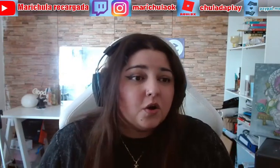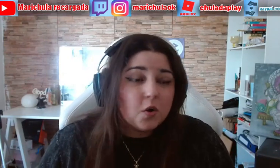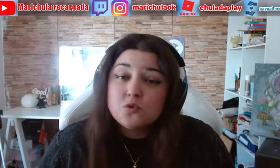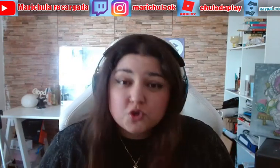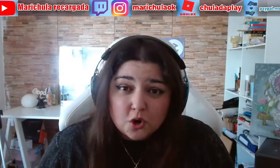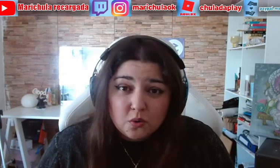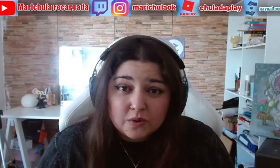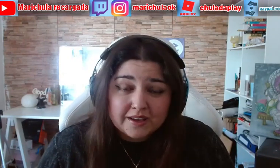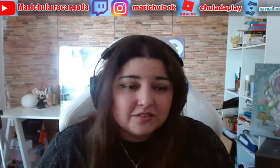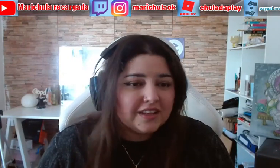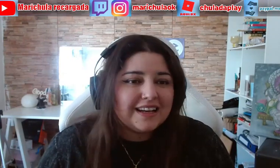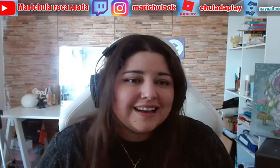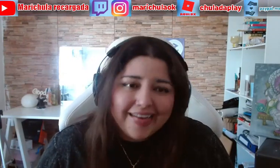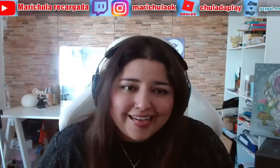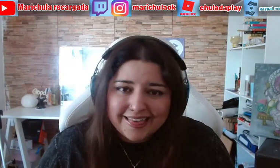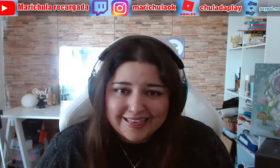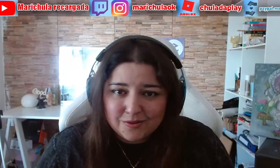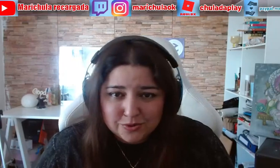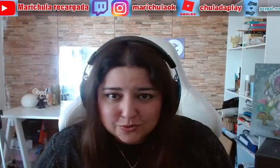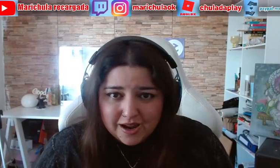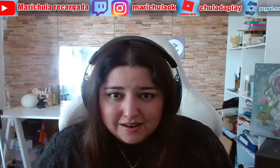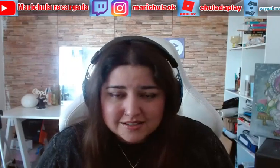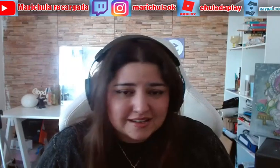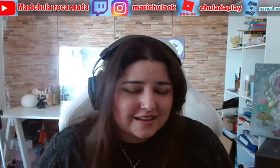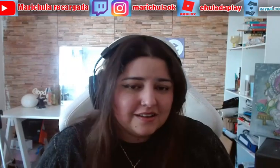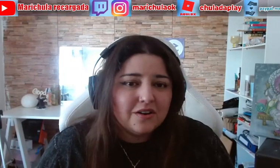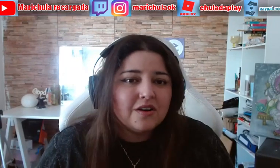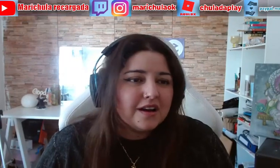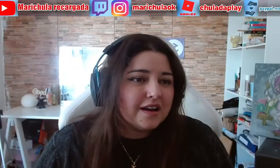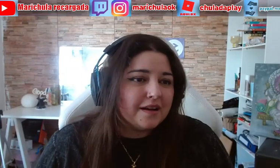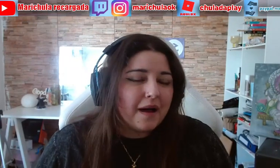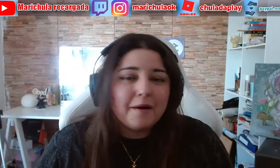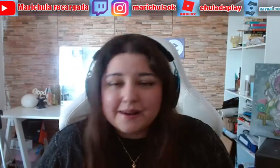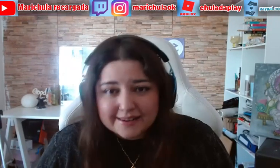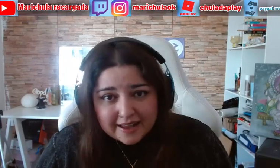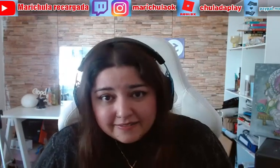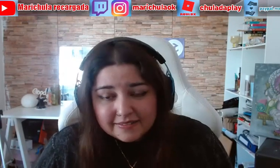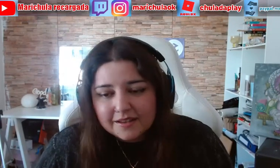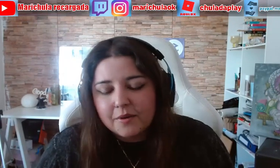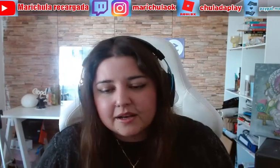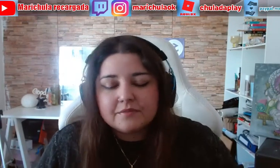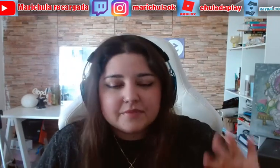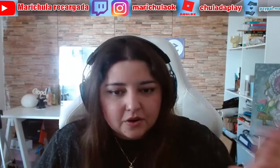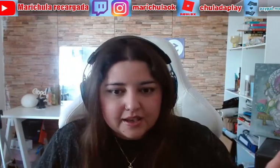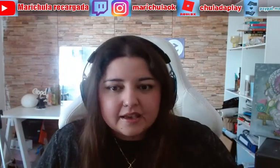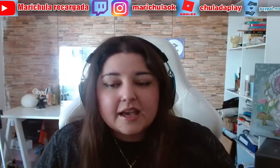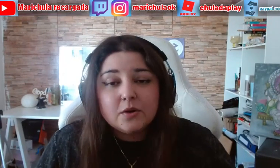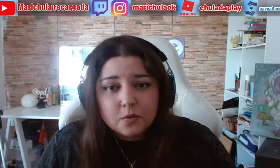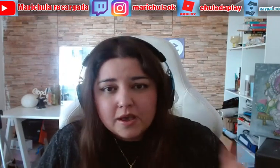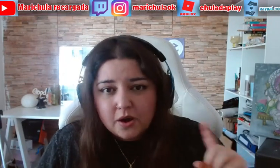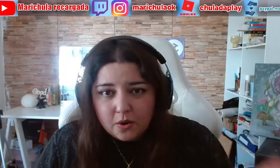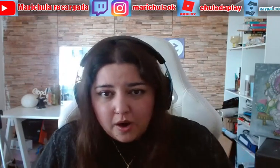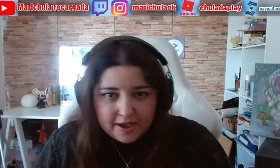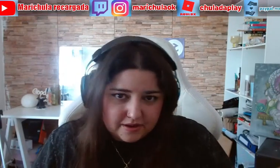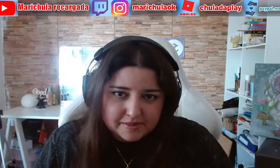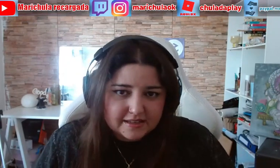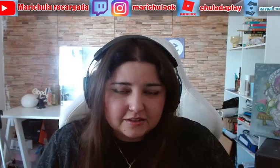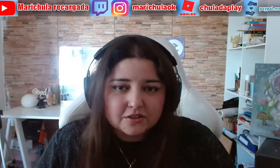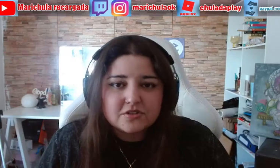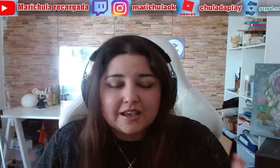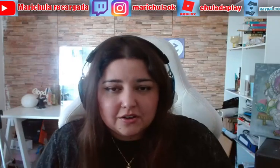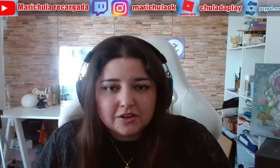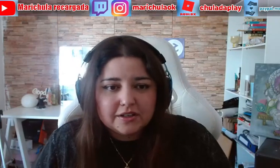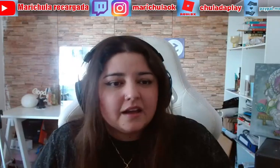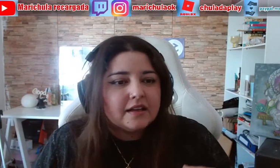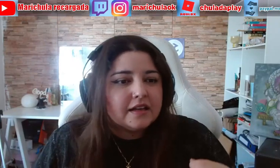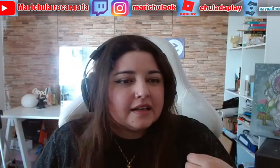con un show que no tiene nada de cultural, ya es algo aberrante. Bueno, ok. En Uruguay hay una plaza de